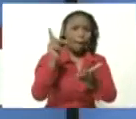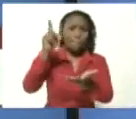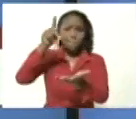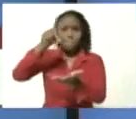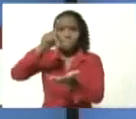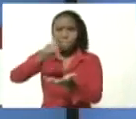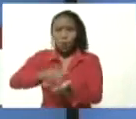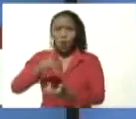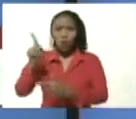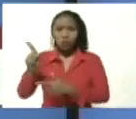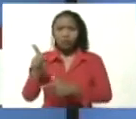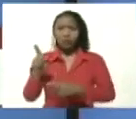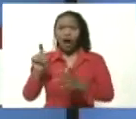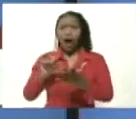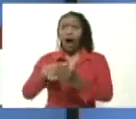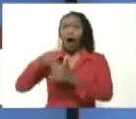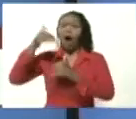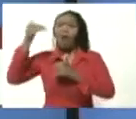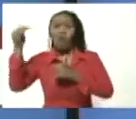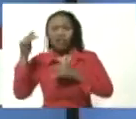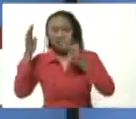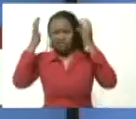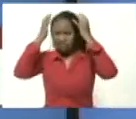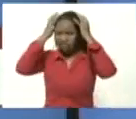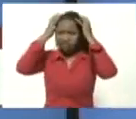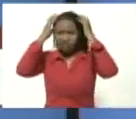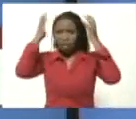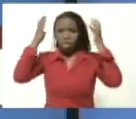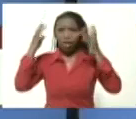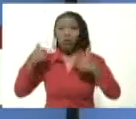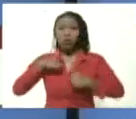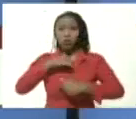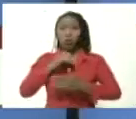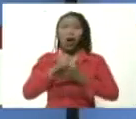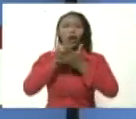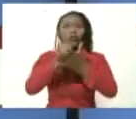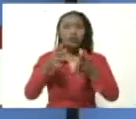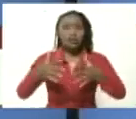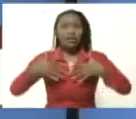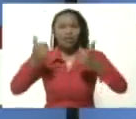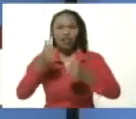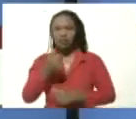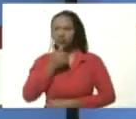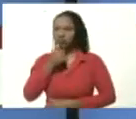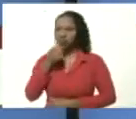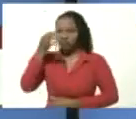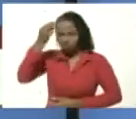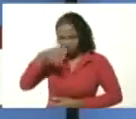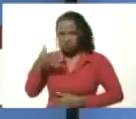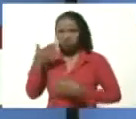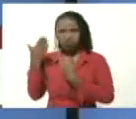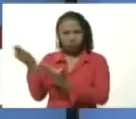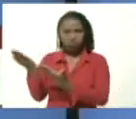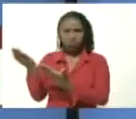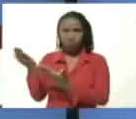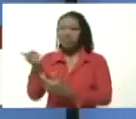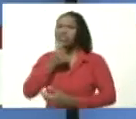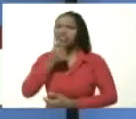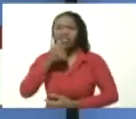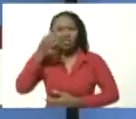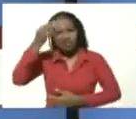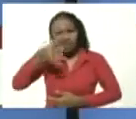cuatro años de un exilio tormentoso a salvarlos. ¿Quién les cree? ¿Quién les